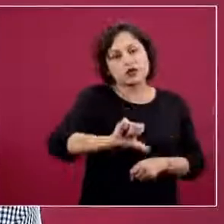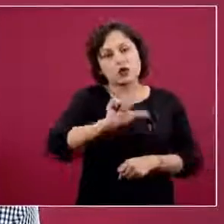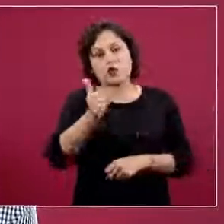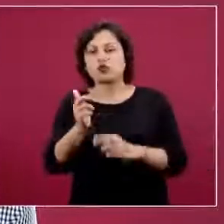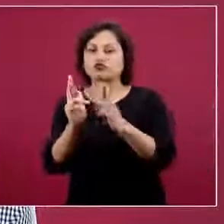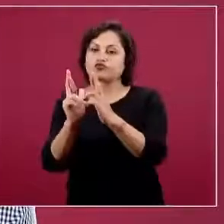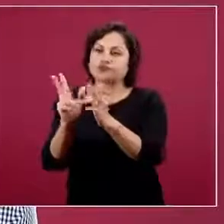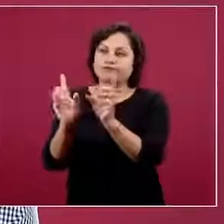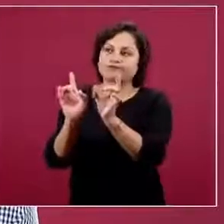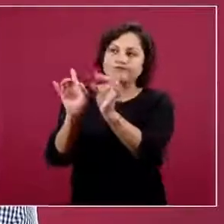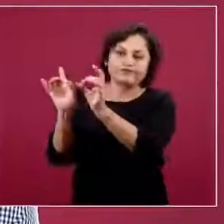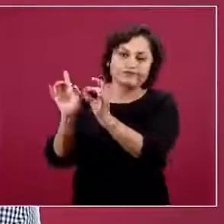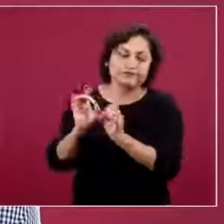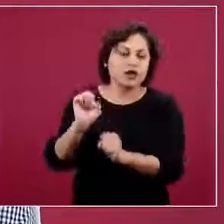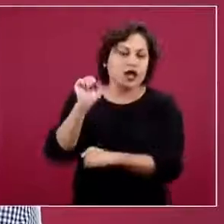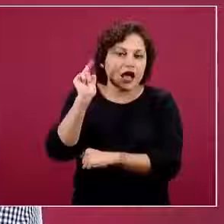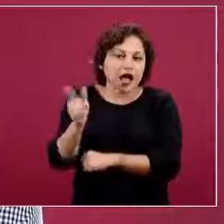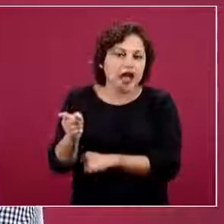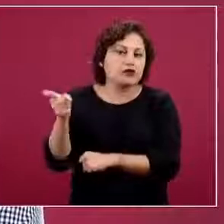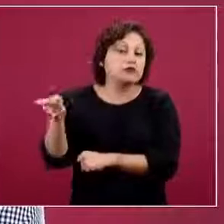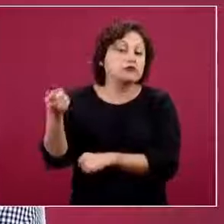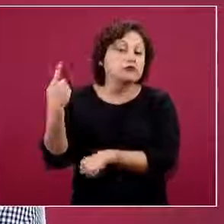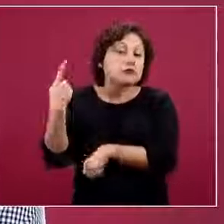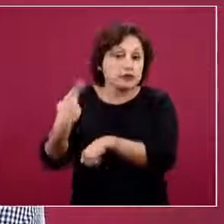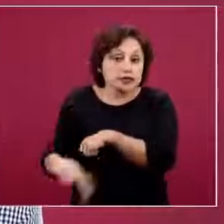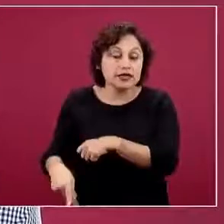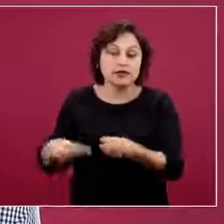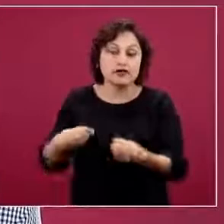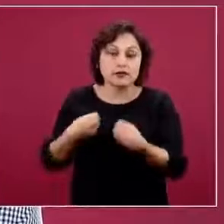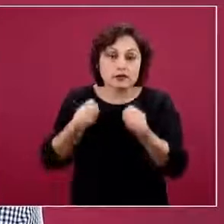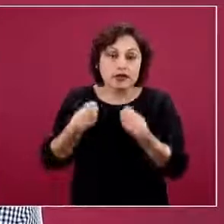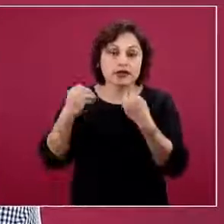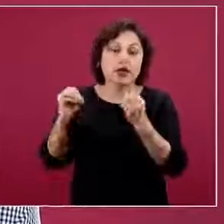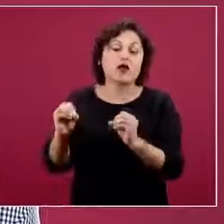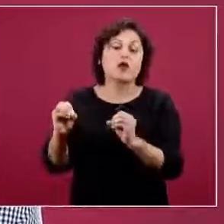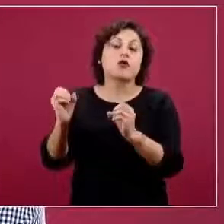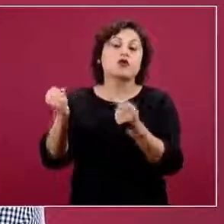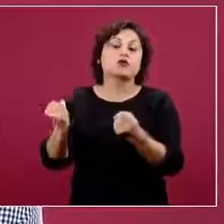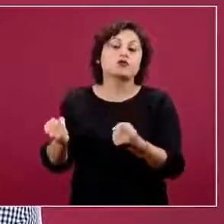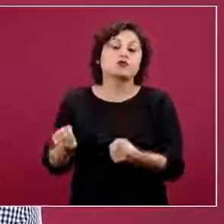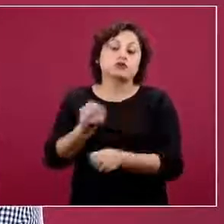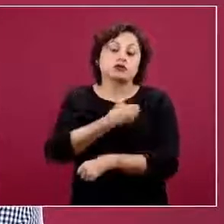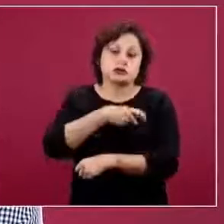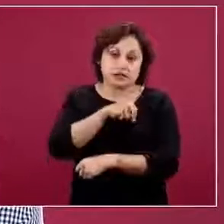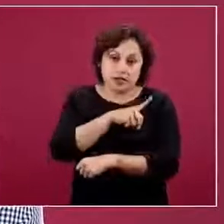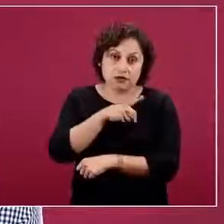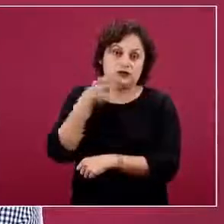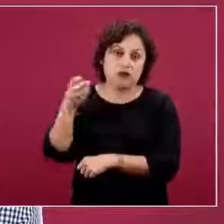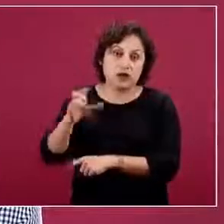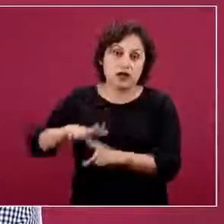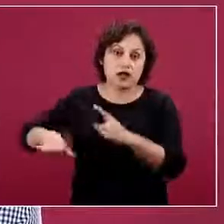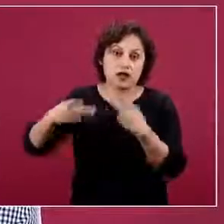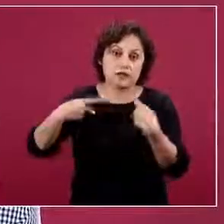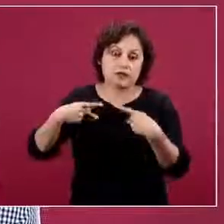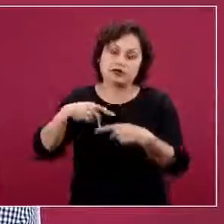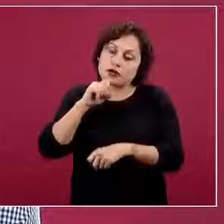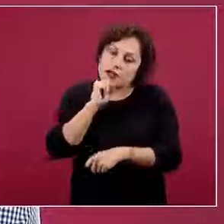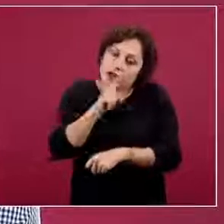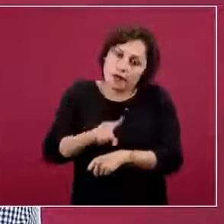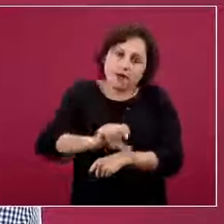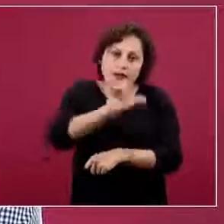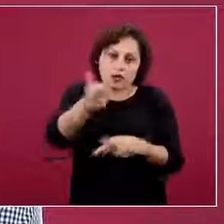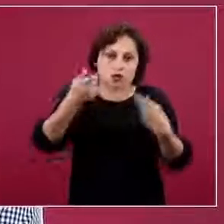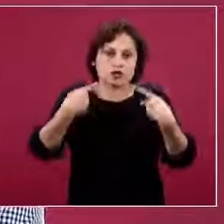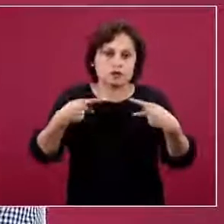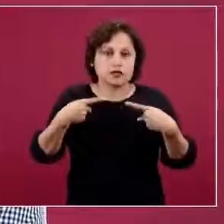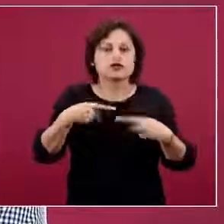en riesgo la vida y el estado de salud de la población, pues también hay que activar estas capacidades, también hay que hacer